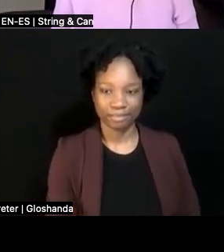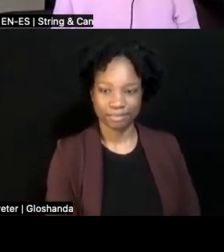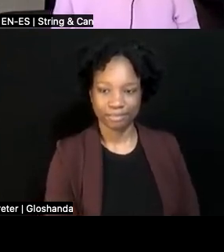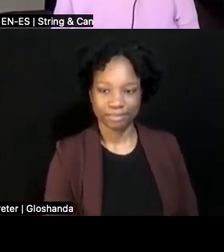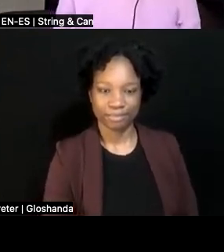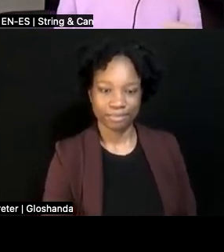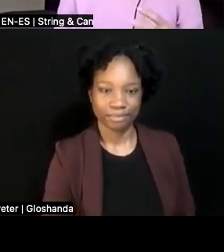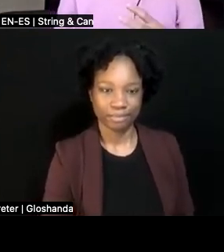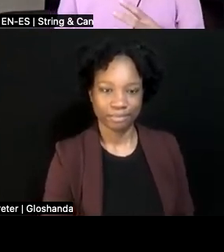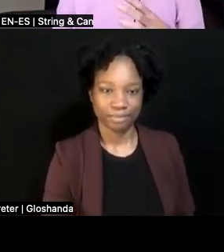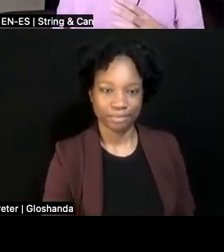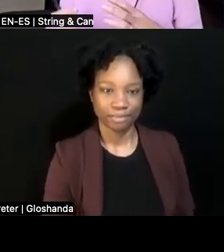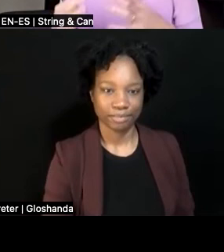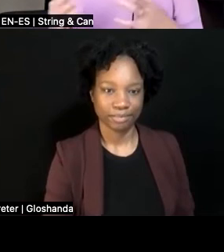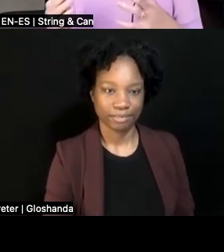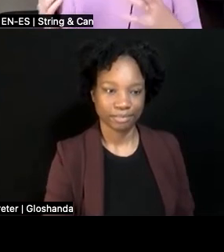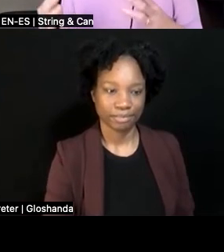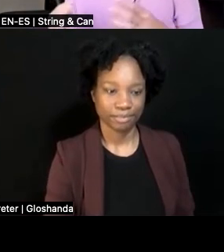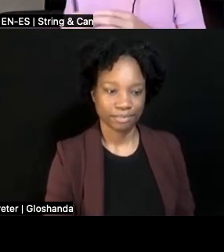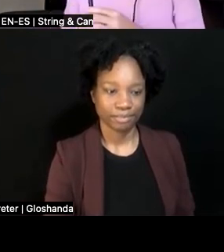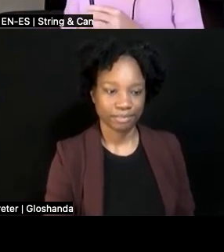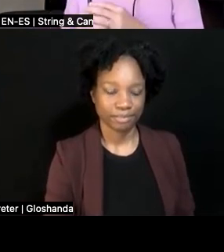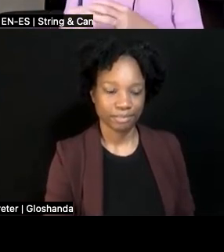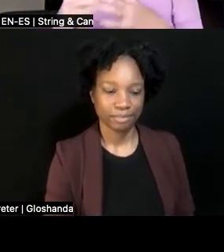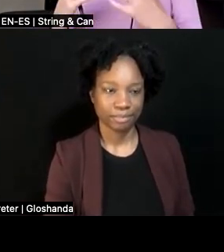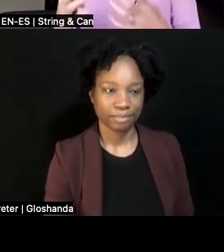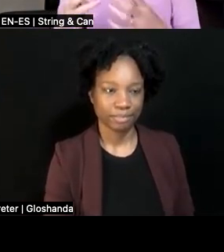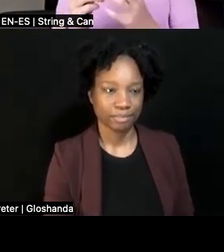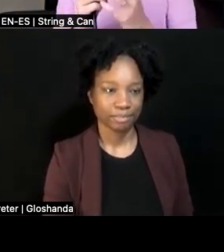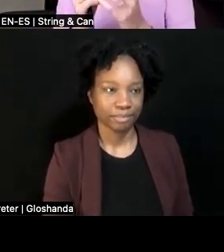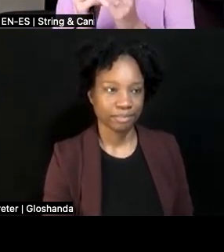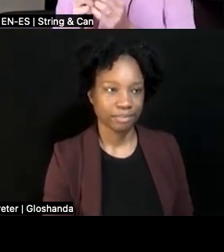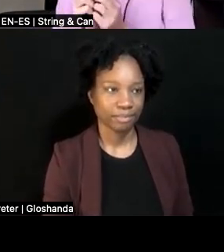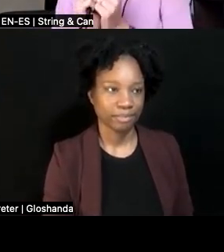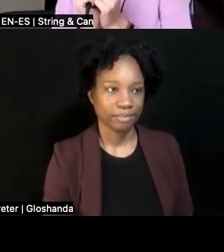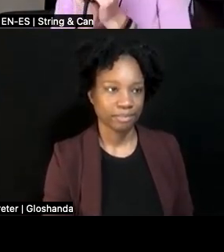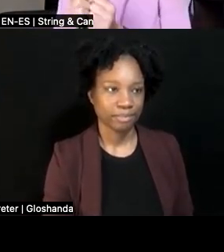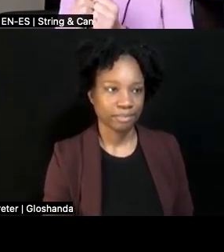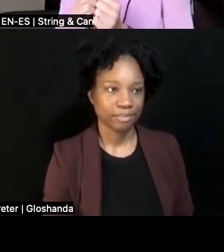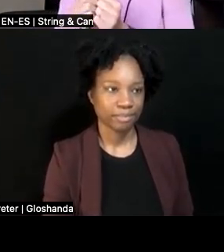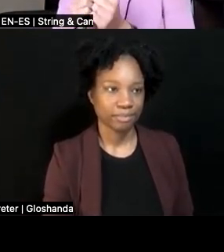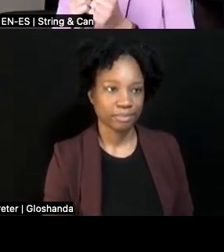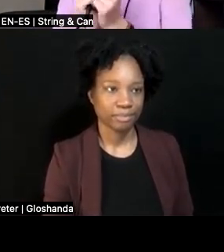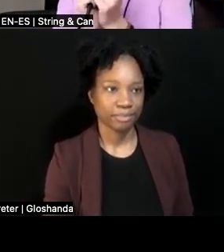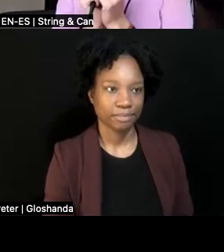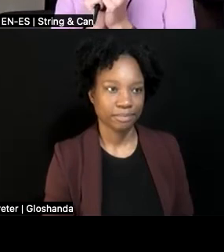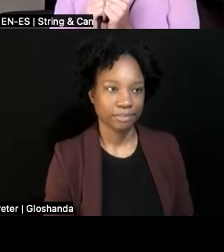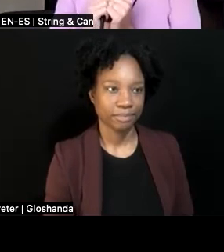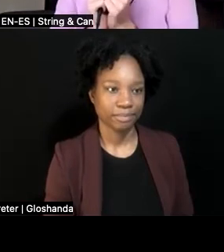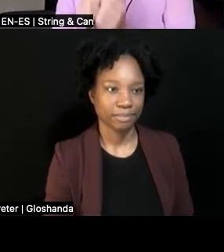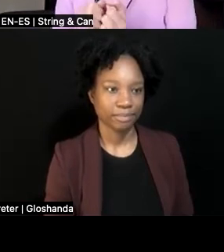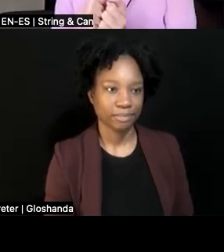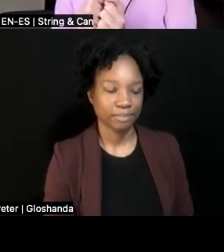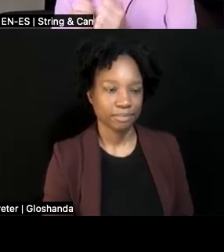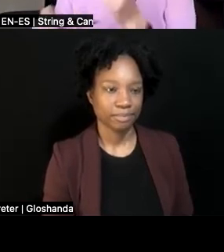bonito, que estamos todos y todas desesperadas, o sea, con mucha sed,